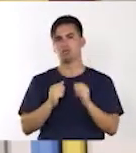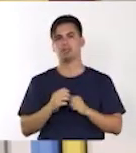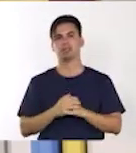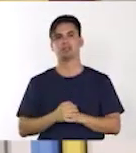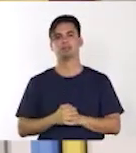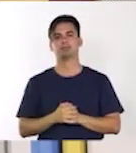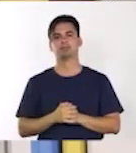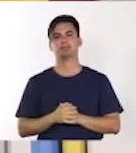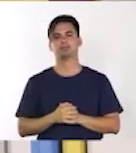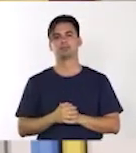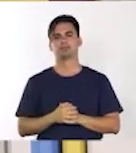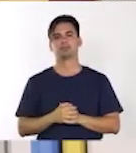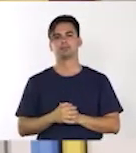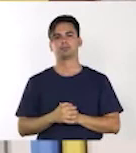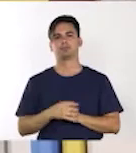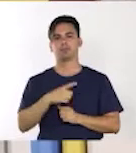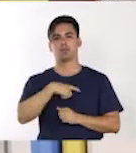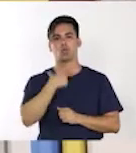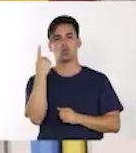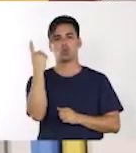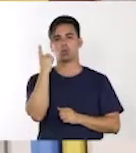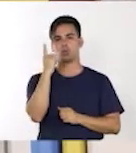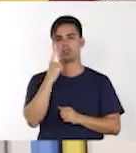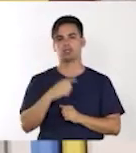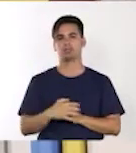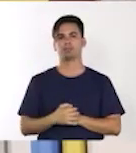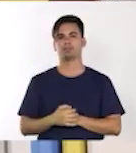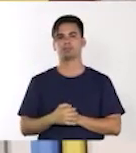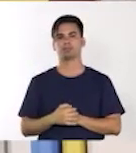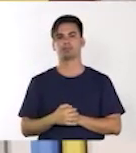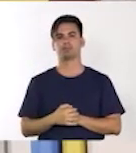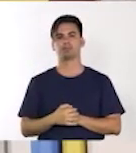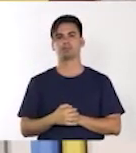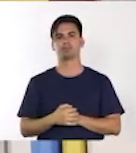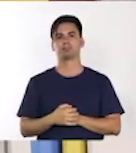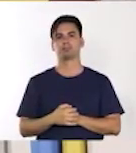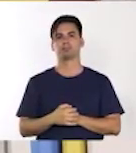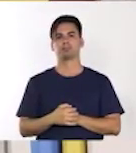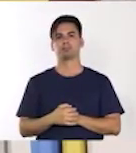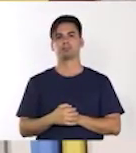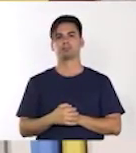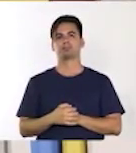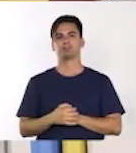semestre por por cultura política.